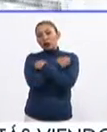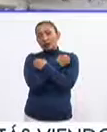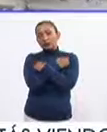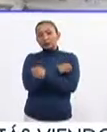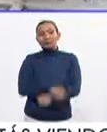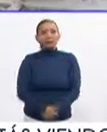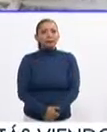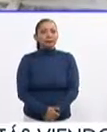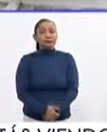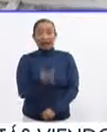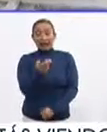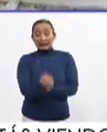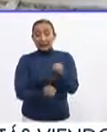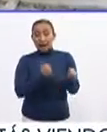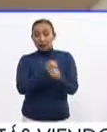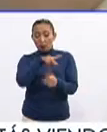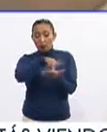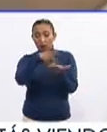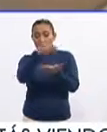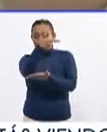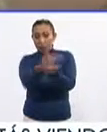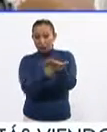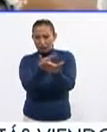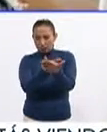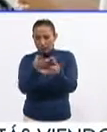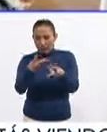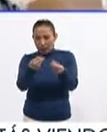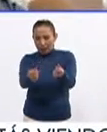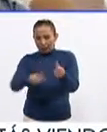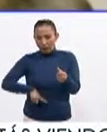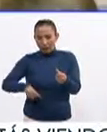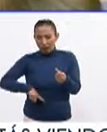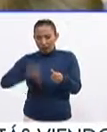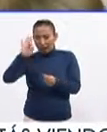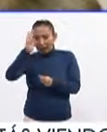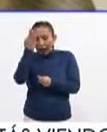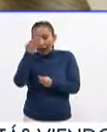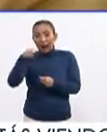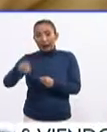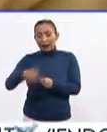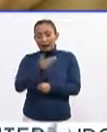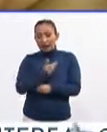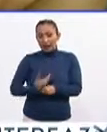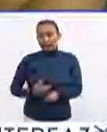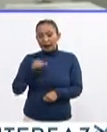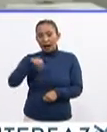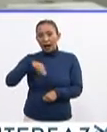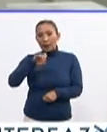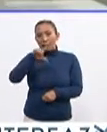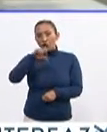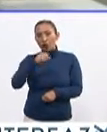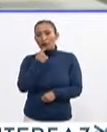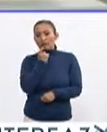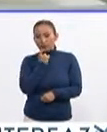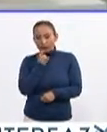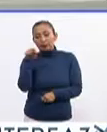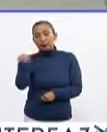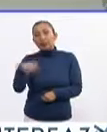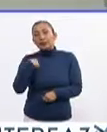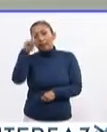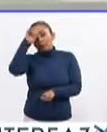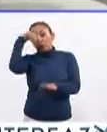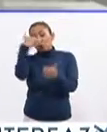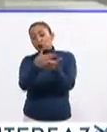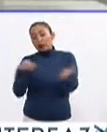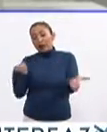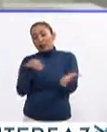educación. Este año, en el proyecto de presupuesto de egresos de la Federación, del gobierno del presidente Andrés Manuel López Obrador, se